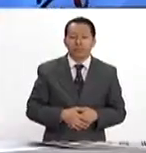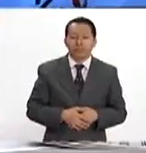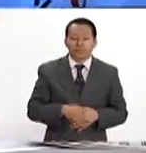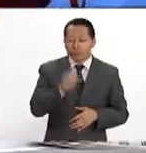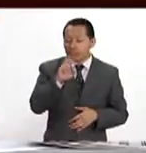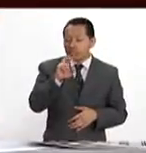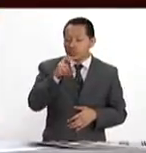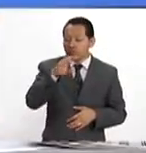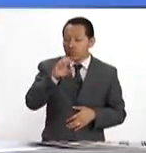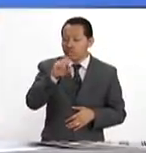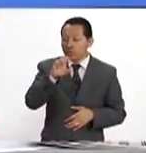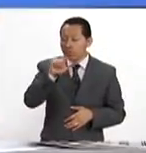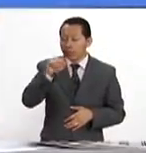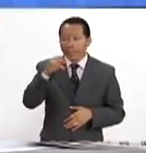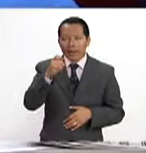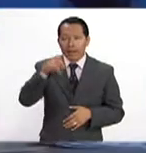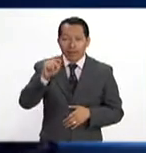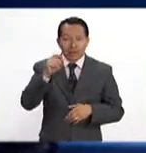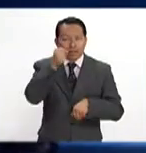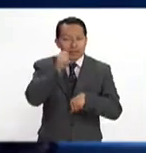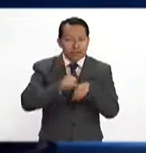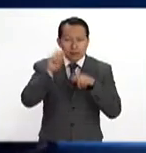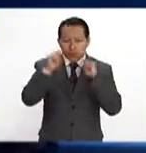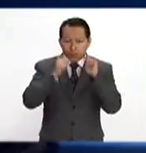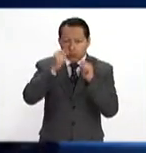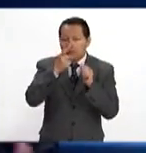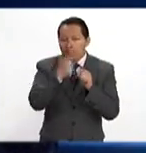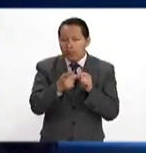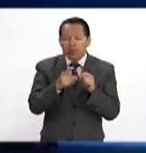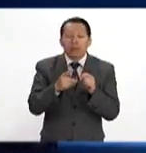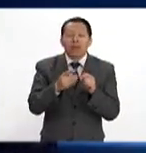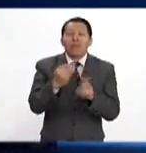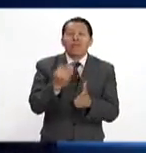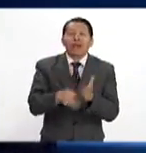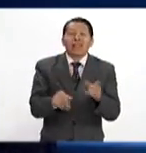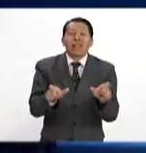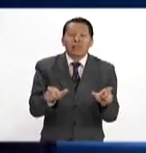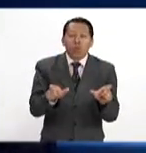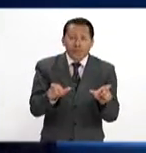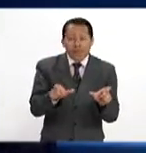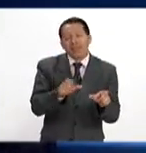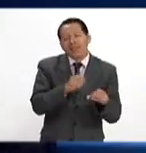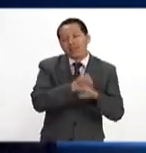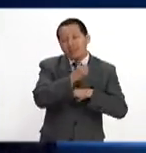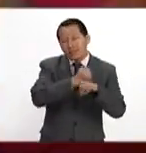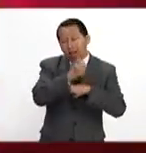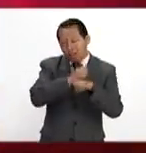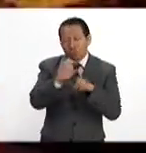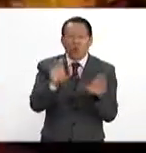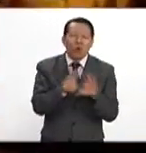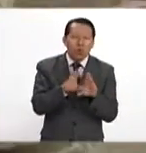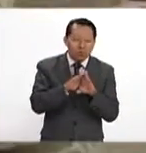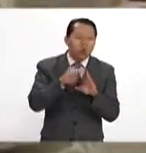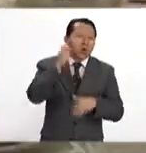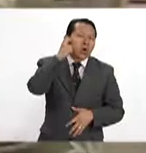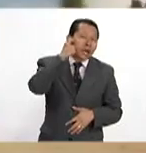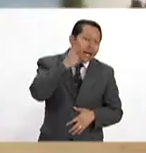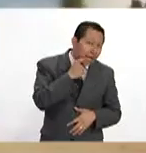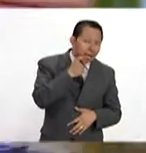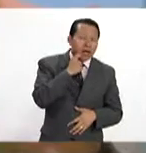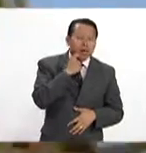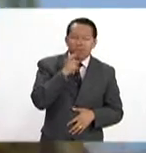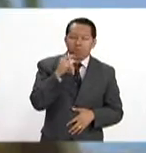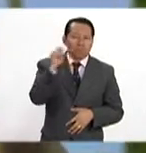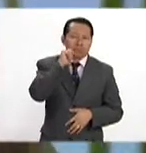Enrique de la Madrid, secretario de Turismo, dijo que pese a la inseguridad que se vive en algunos estados del país como Guerrero, la